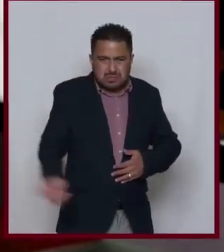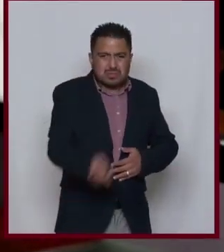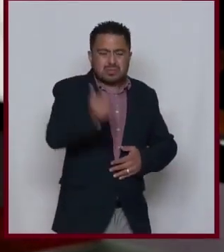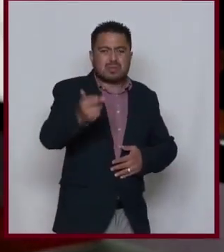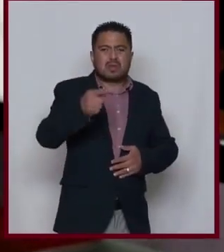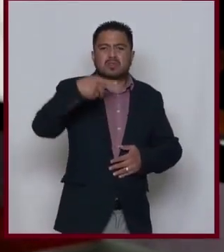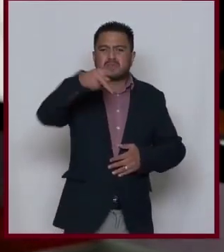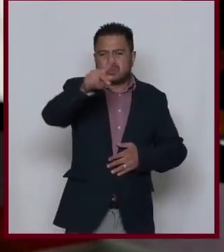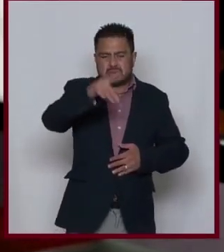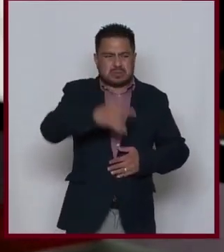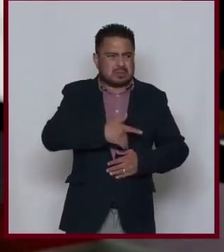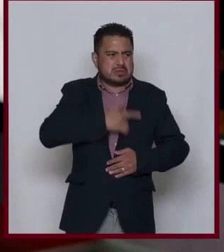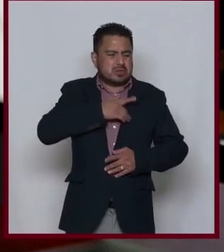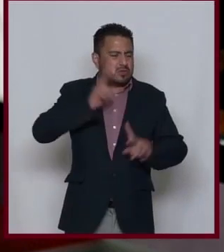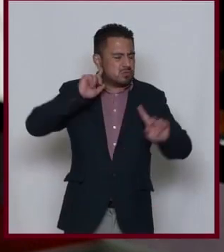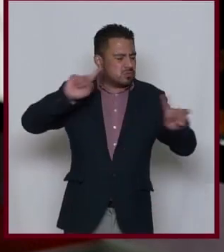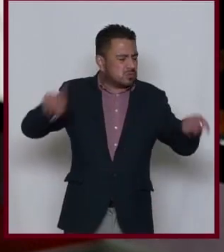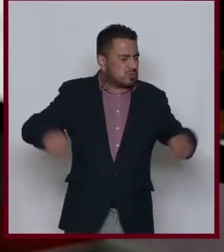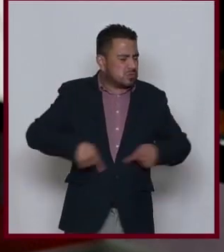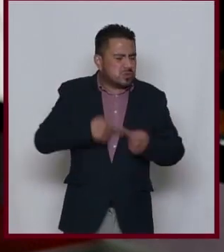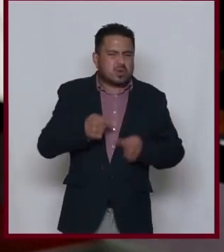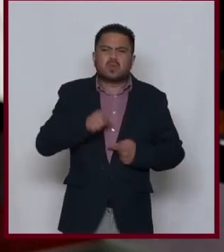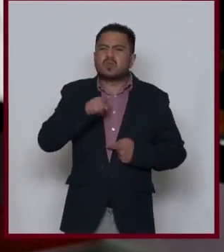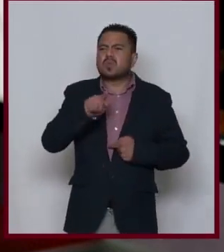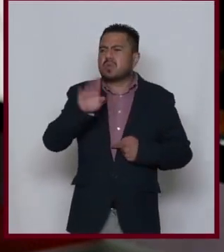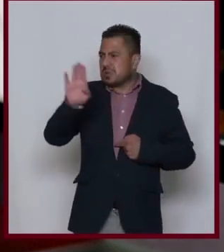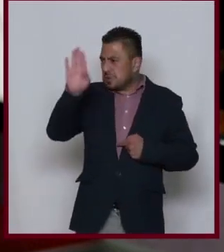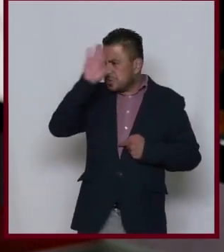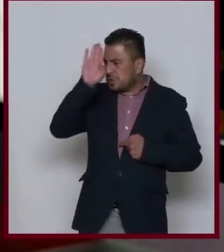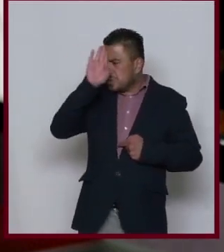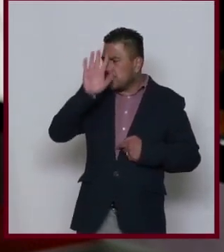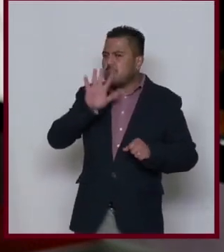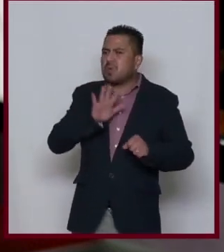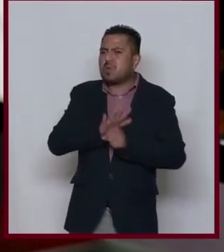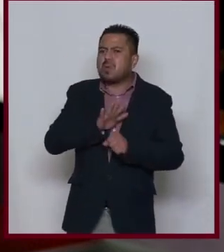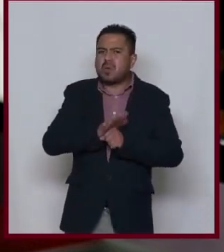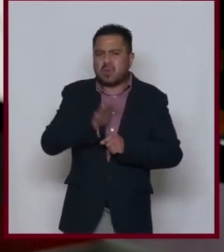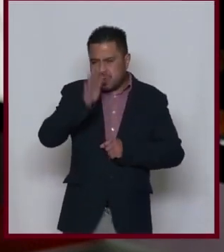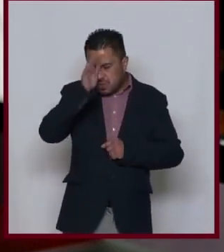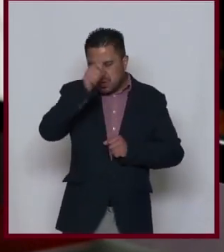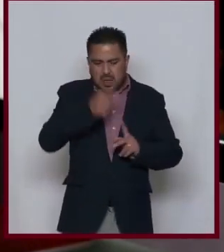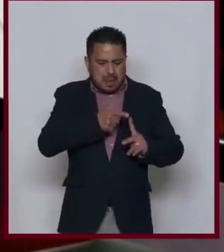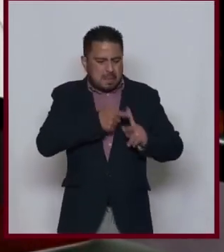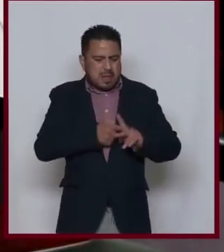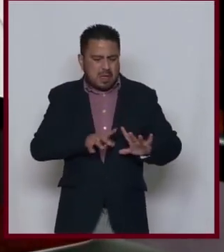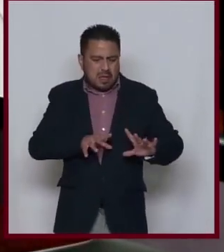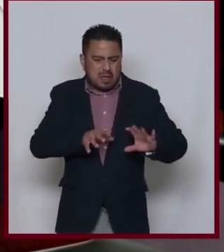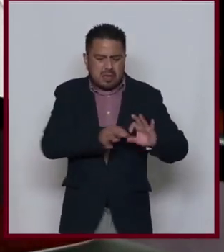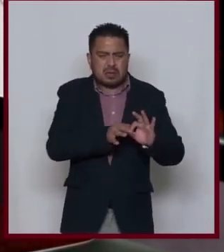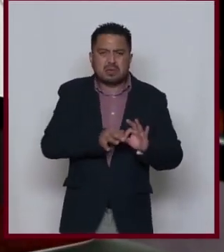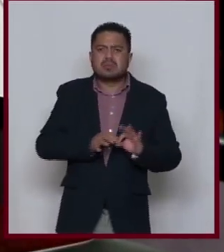la perspectiva de la música, ¿usted qué considera o cómo se definirían las matemáticas?